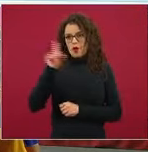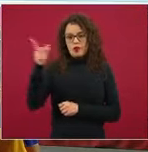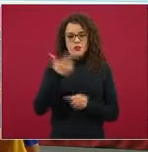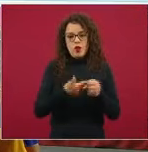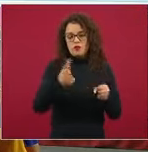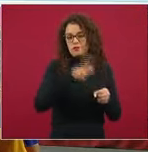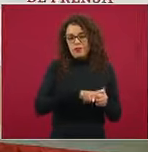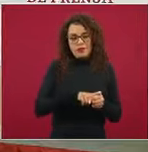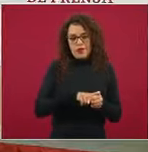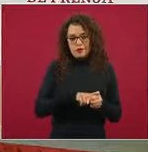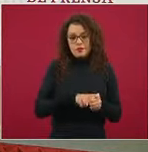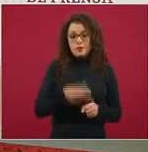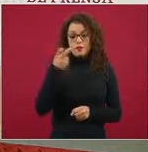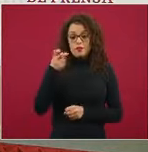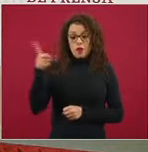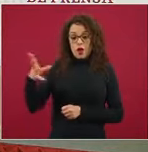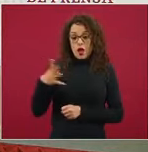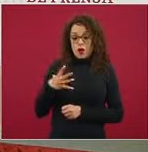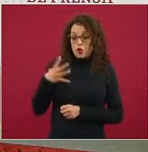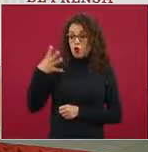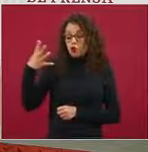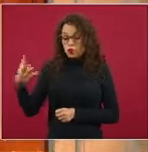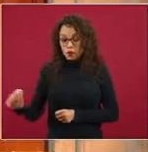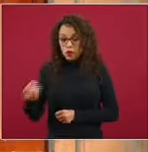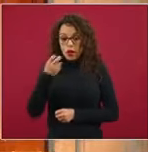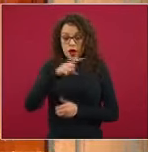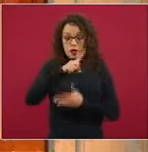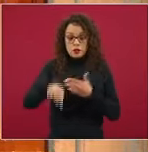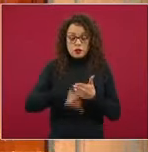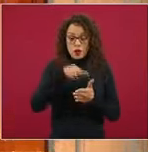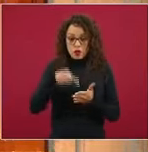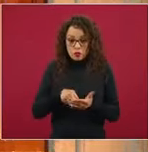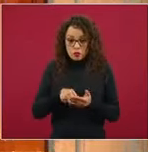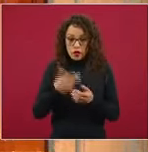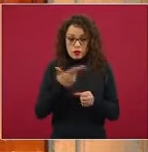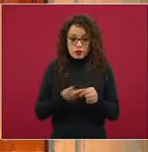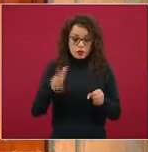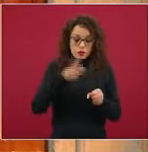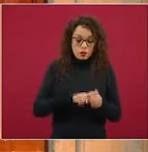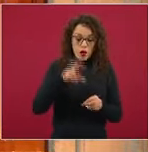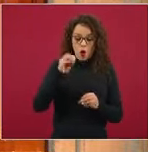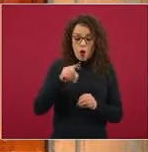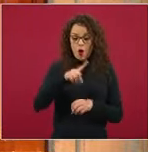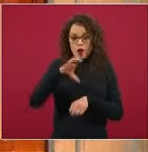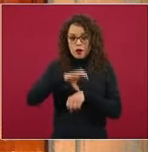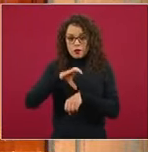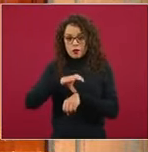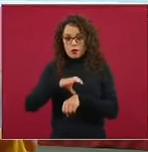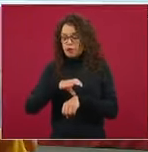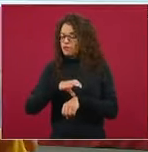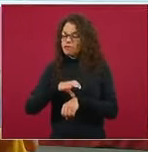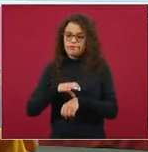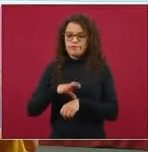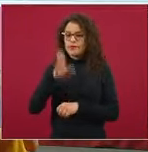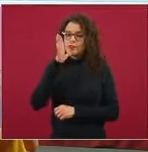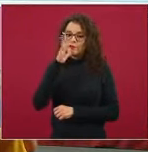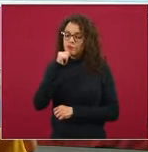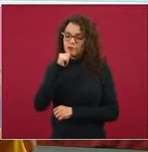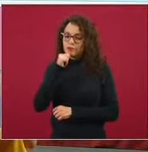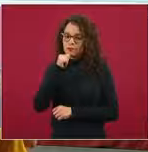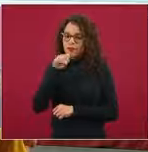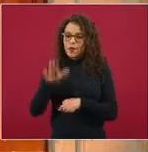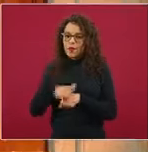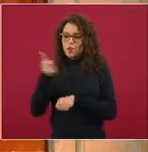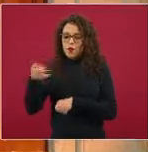tanto, el contagio en la unidad de salud para este gran grupo de personas, pues no fue posible a través de la práctica médica